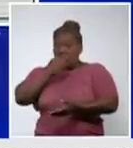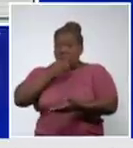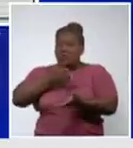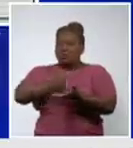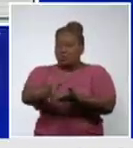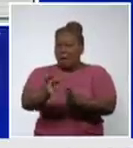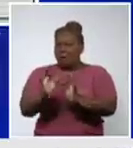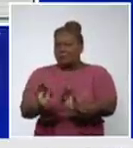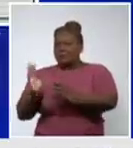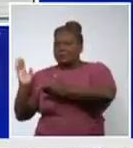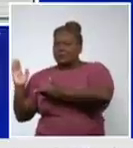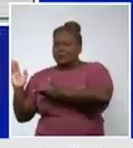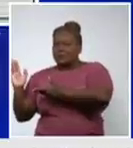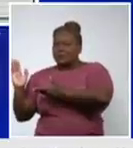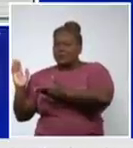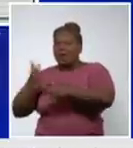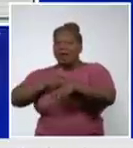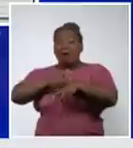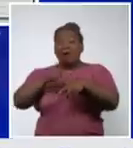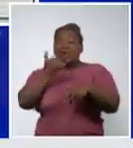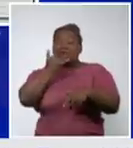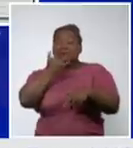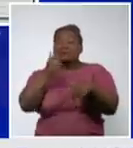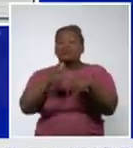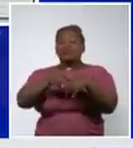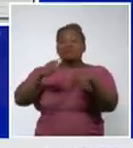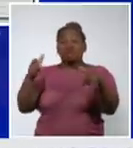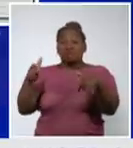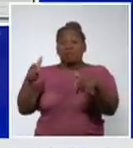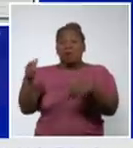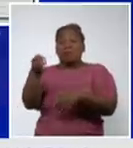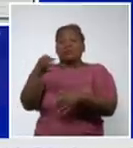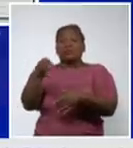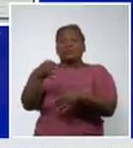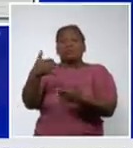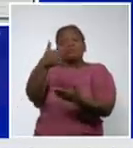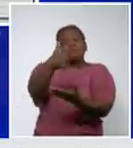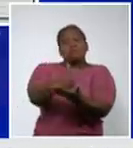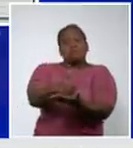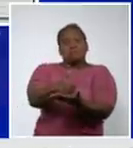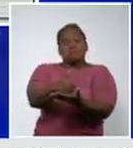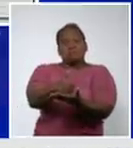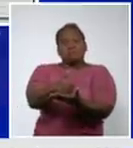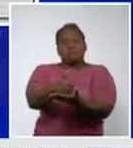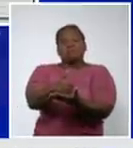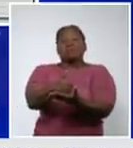la transmisión mayor en el municipio cabecera, con una tasa de